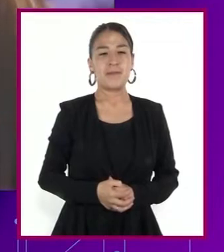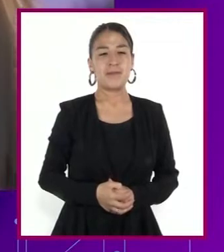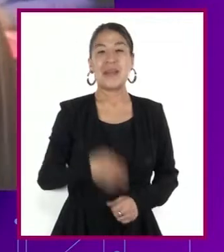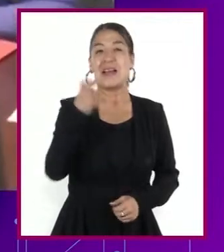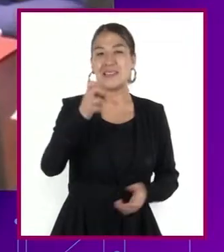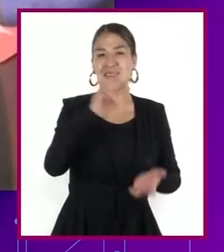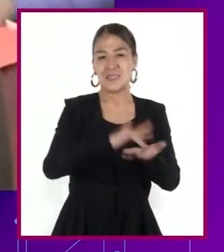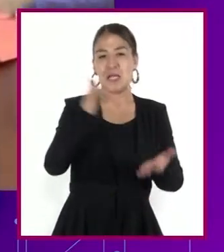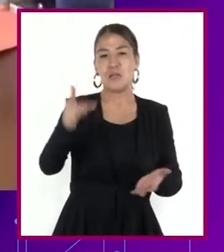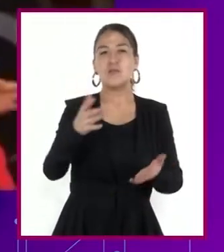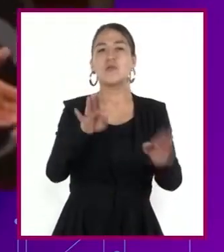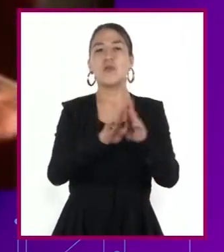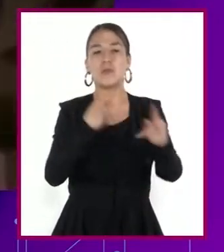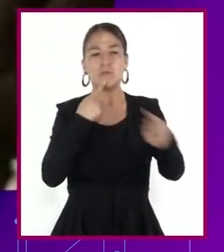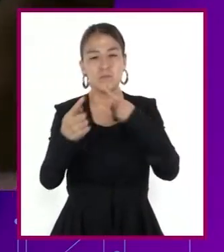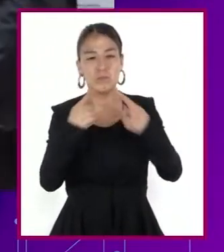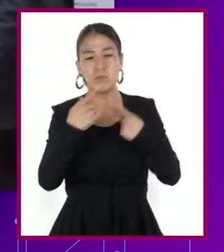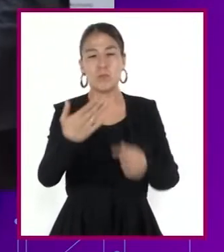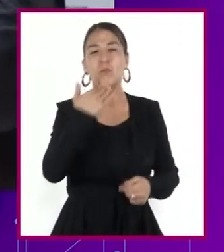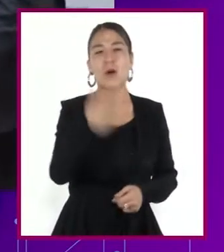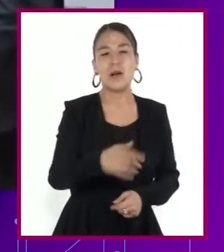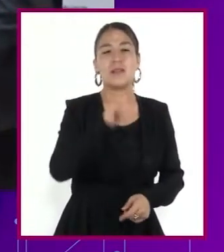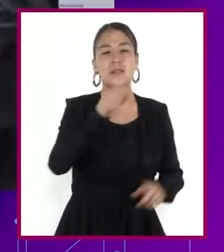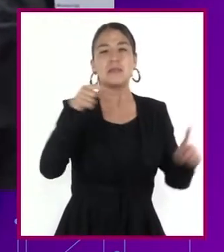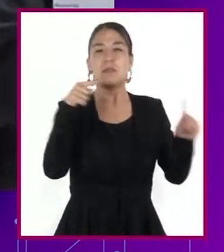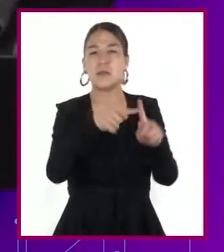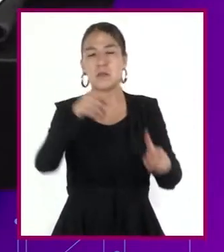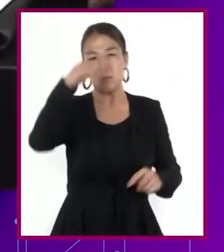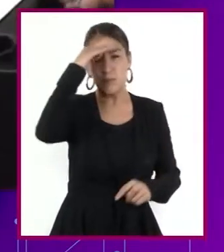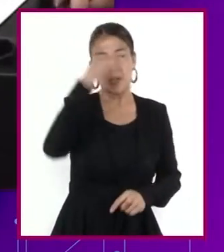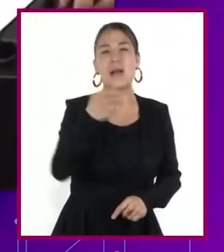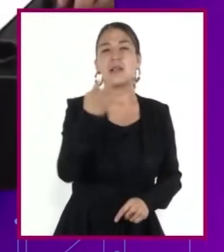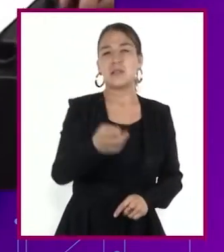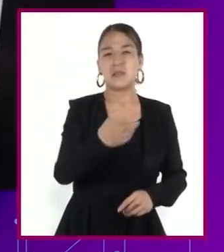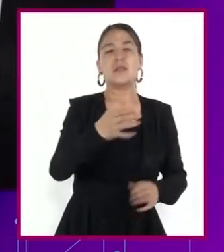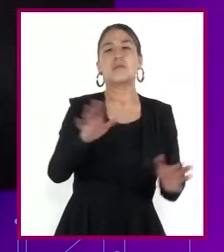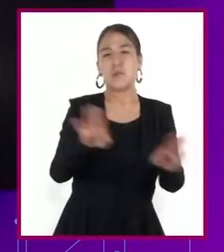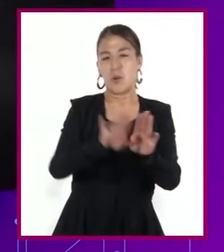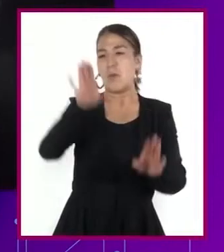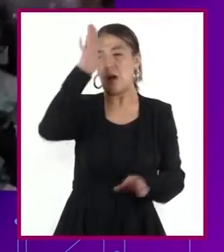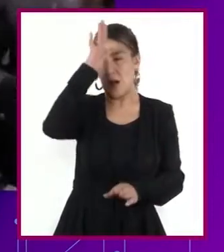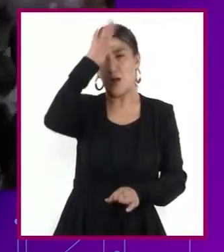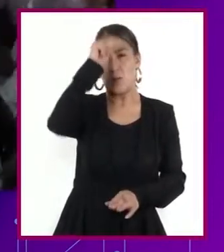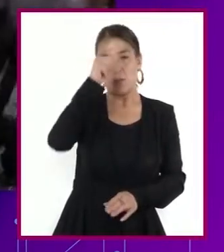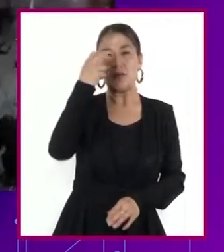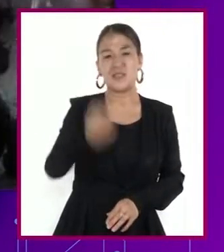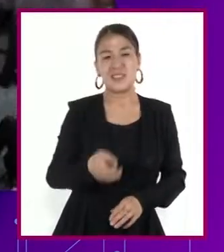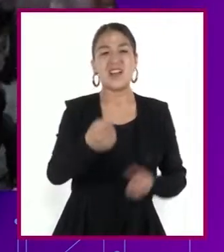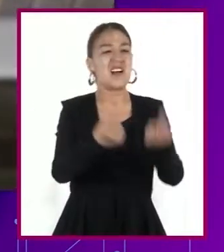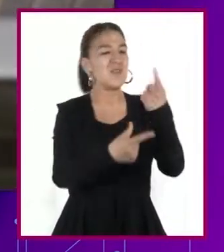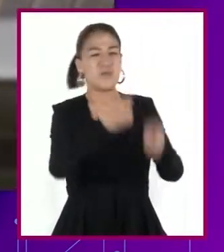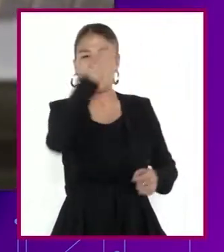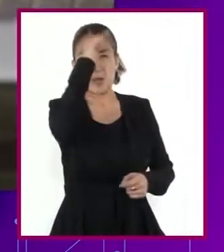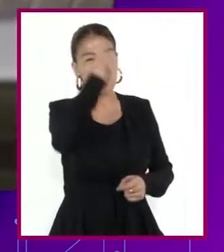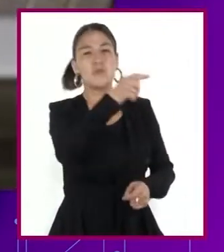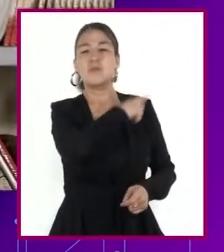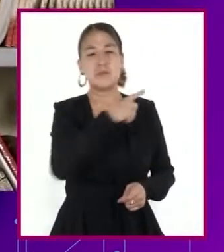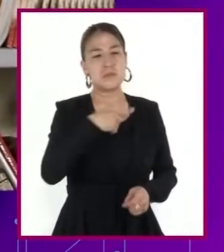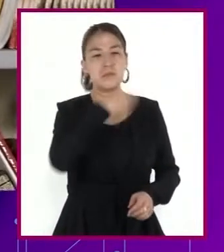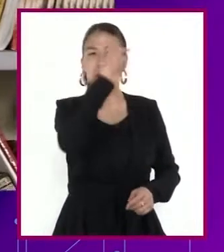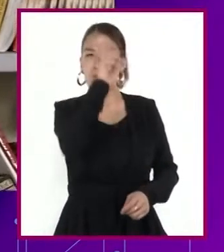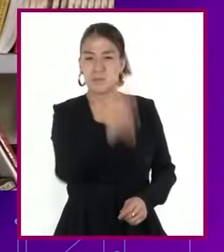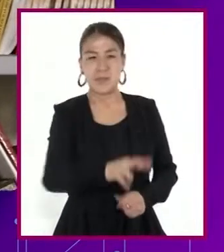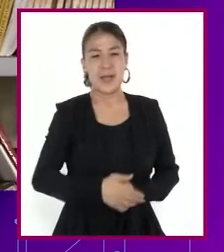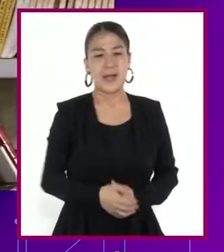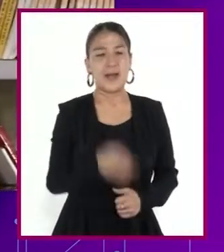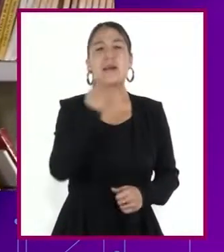Gracias al diálogo constructivo, se ha llegado a consensos con el debido respeto a los disensos. Un ejemplo claro